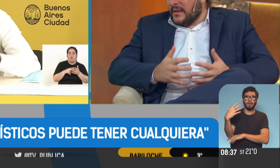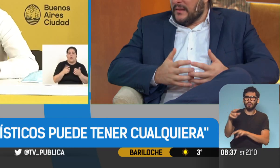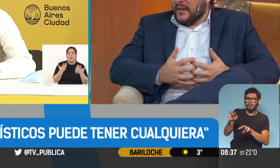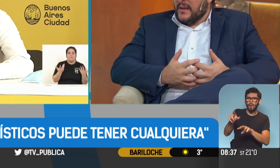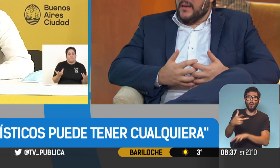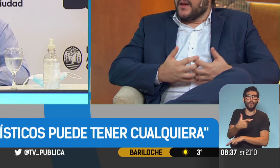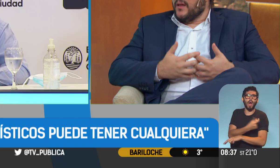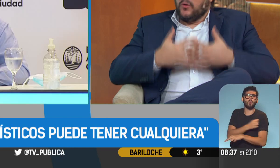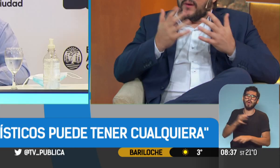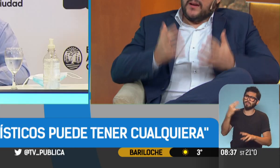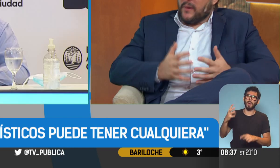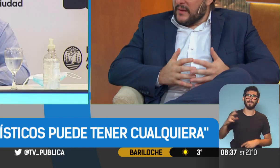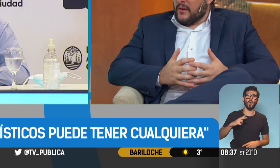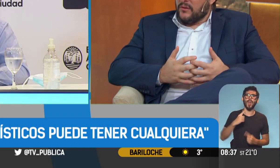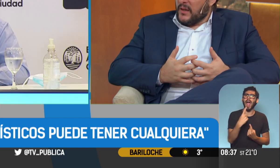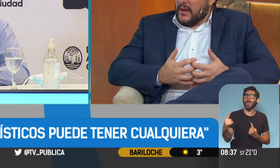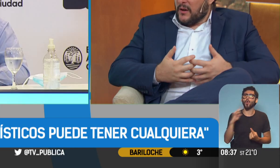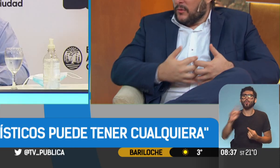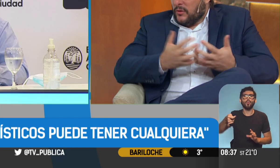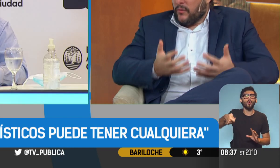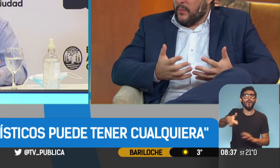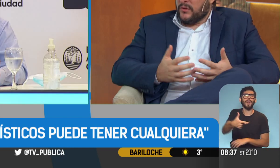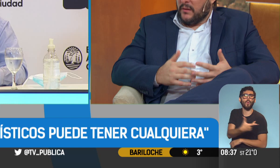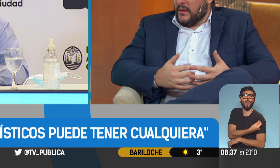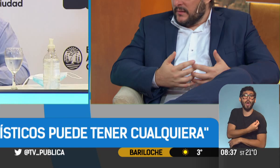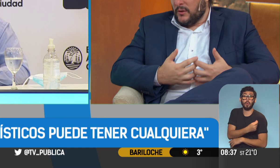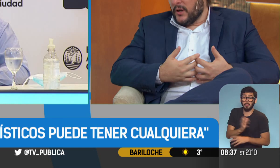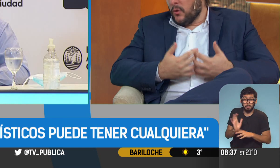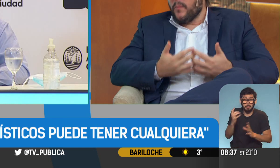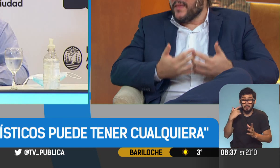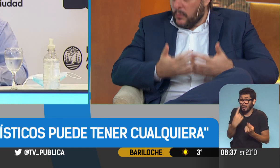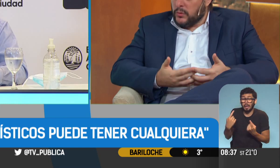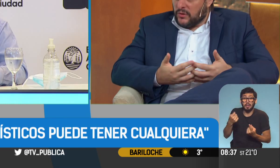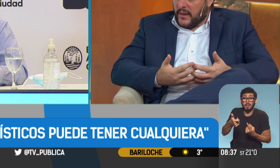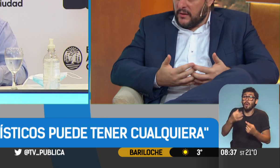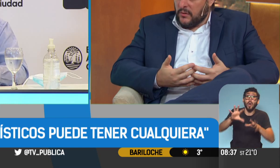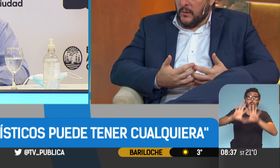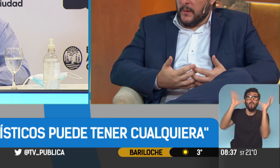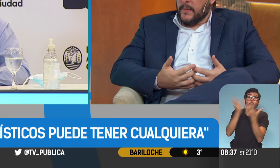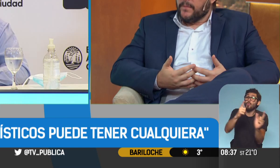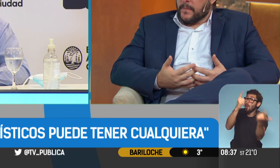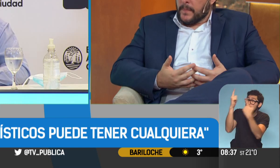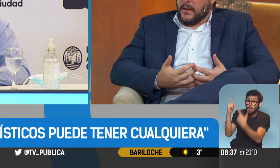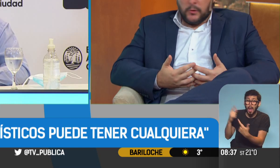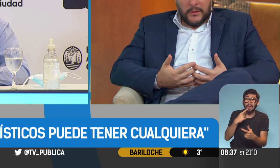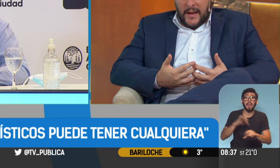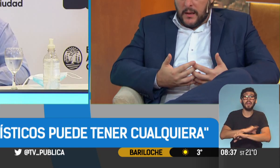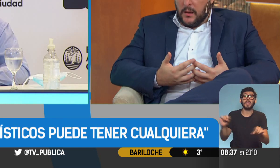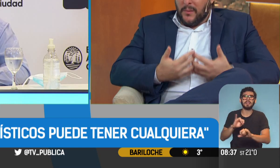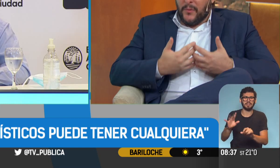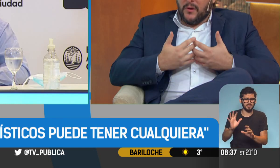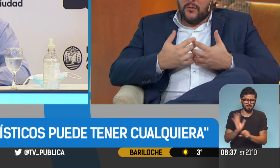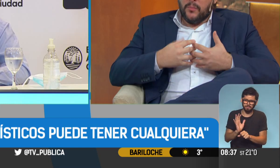se privatice y que cada uno vaya a la farmacia a conseguirla como si eso fuera posible siendo que ningún país del mundo se da desorden desinformación total